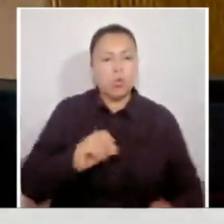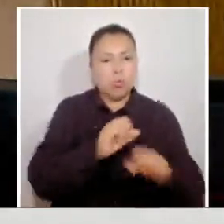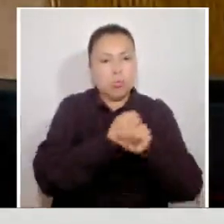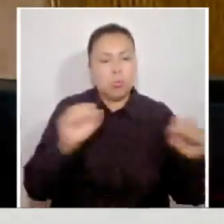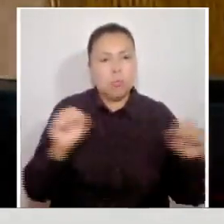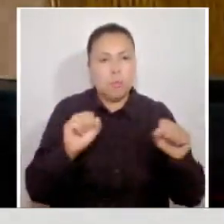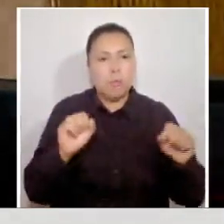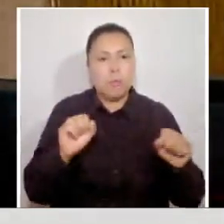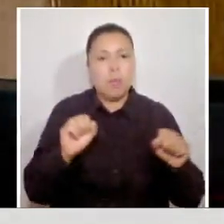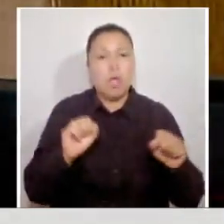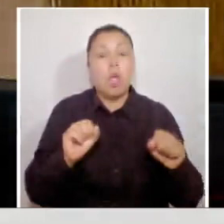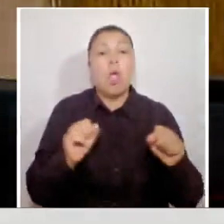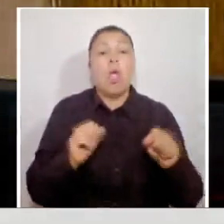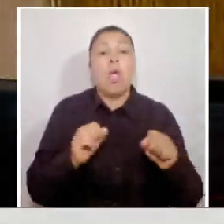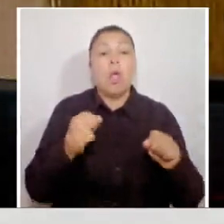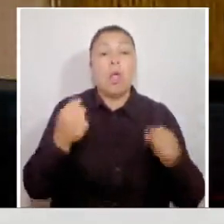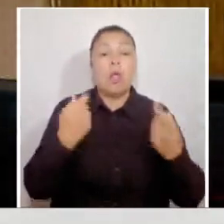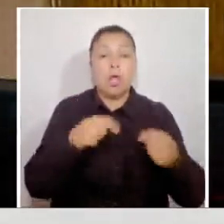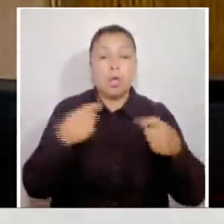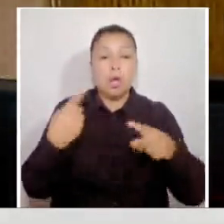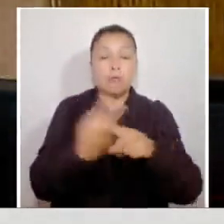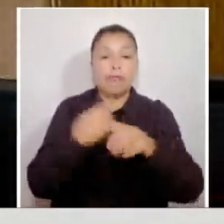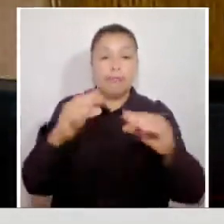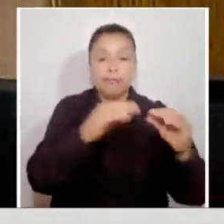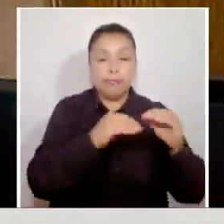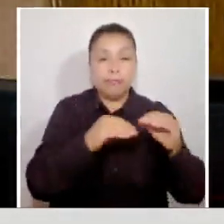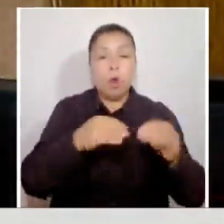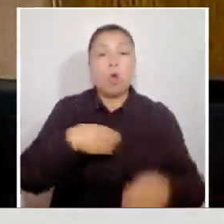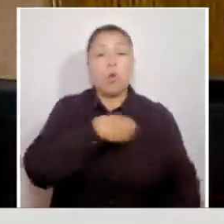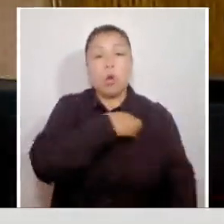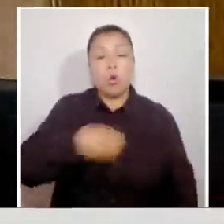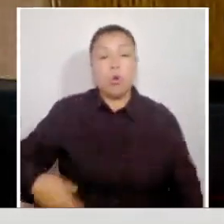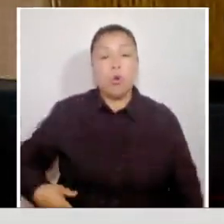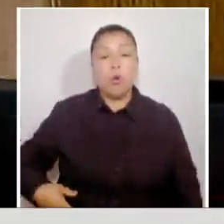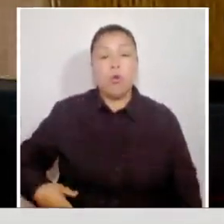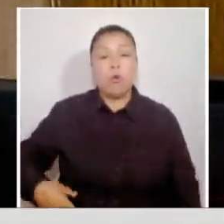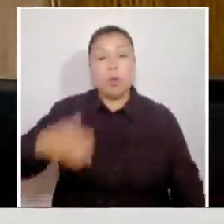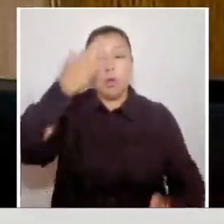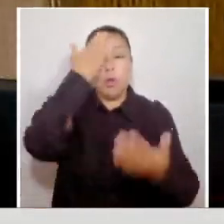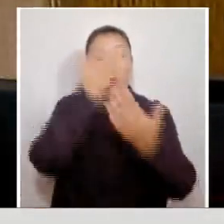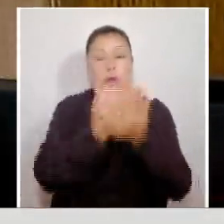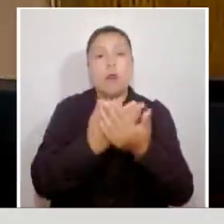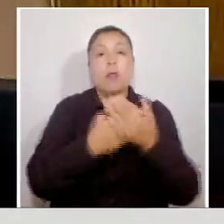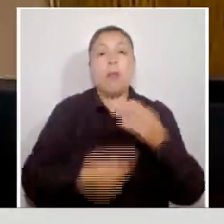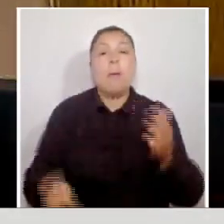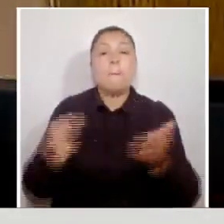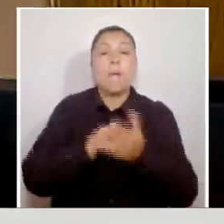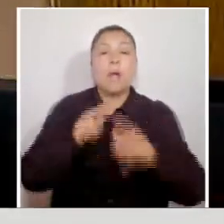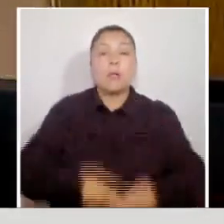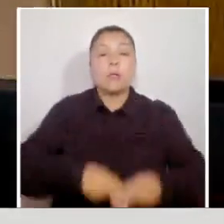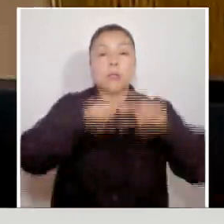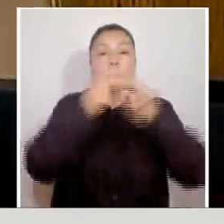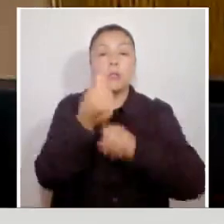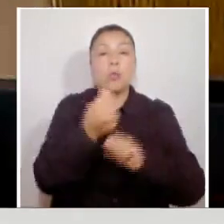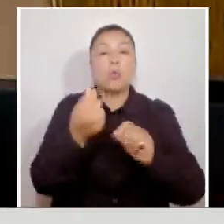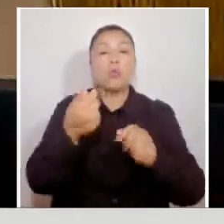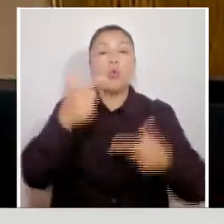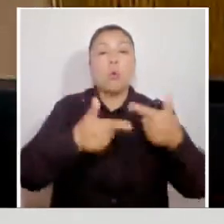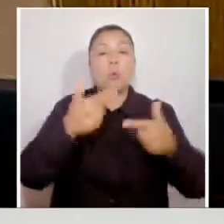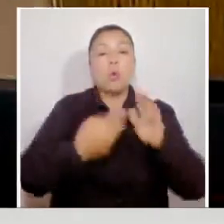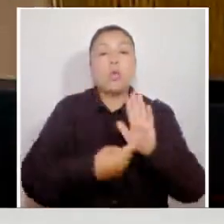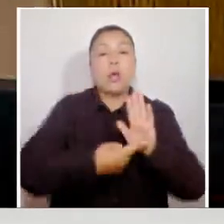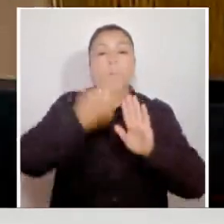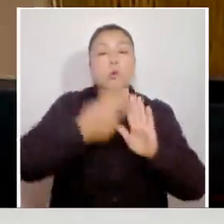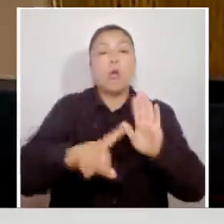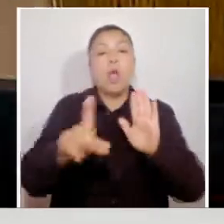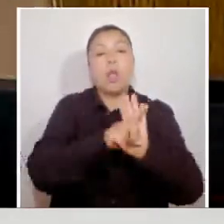abordar esto con El Ejecutivo al frente con la voluntad de incorporar recursos en la política pública finalmente son leyes